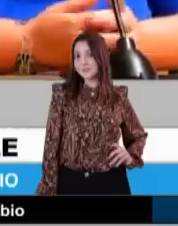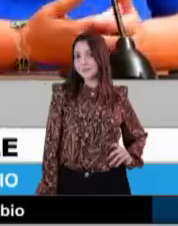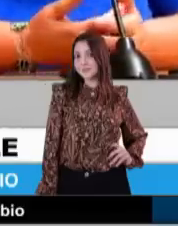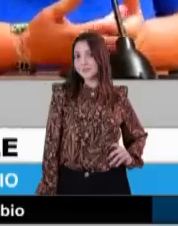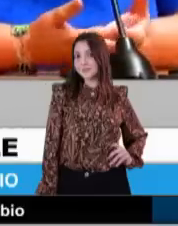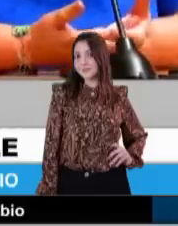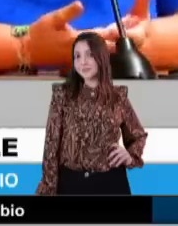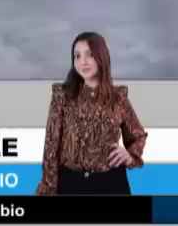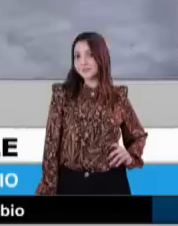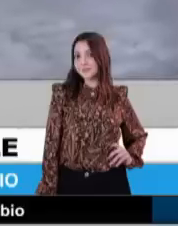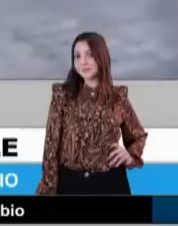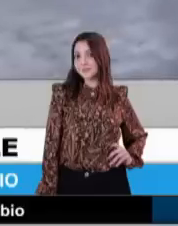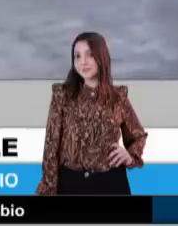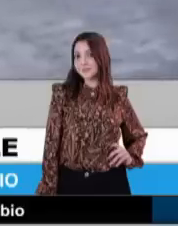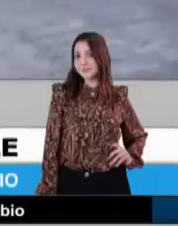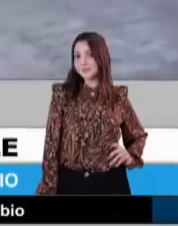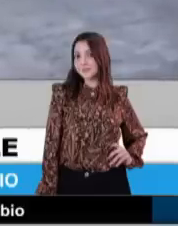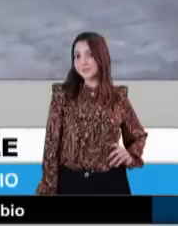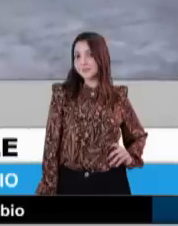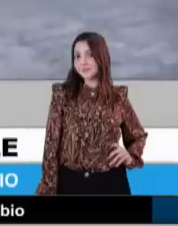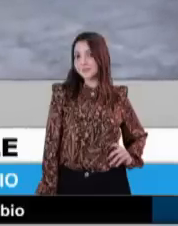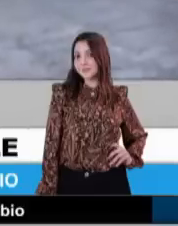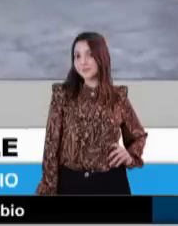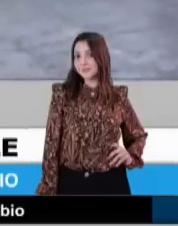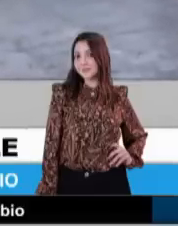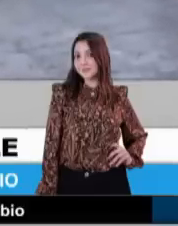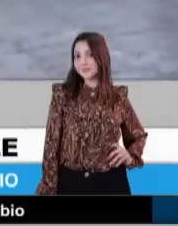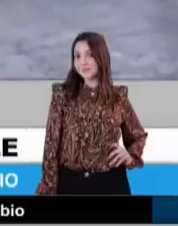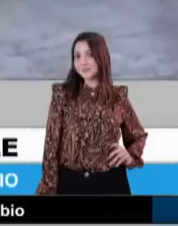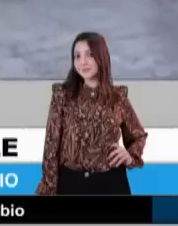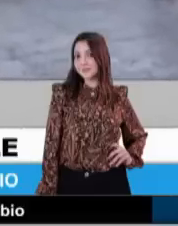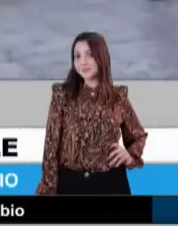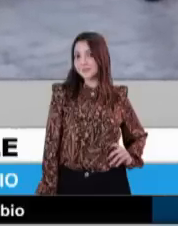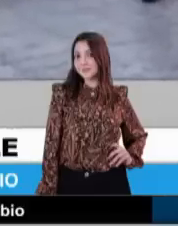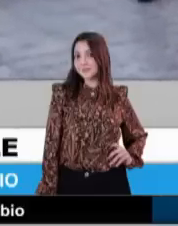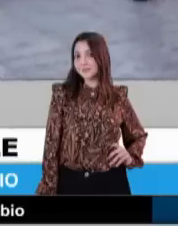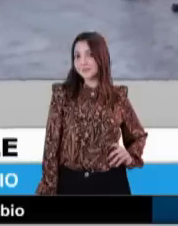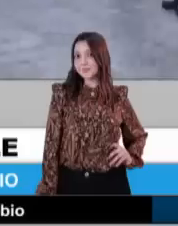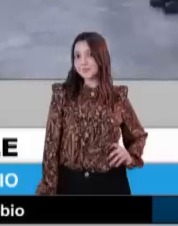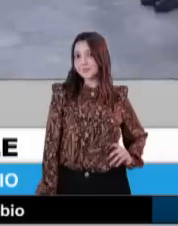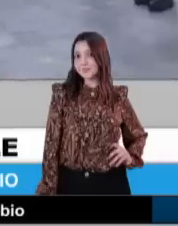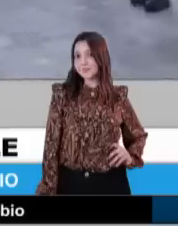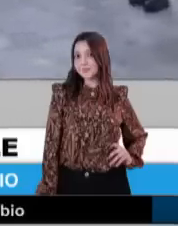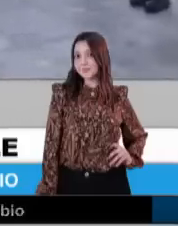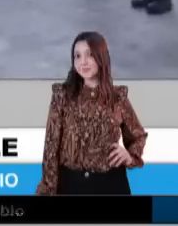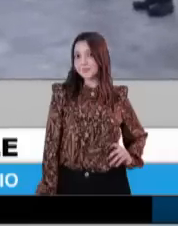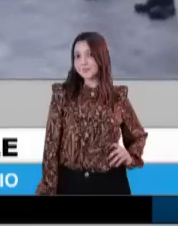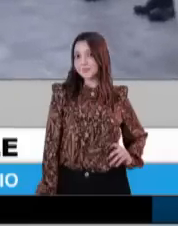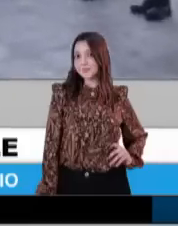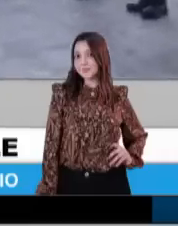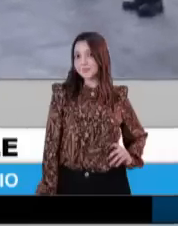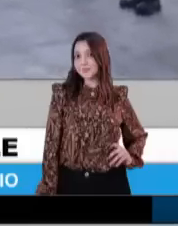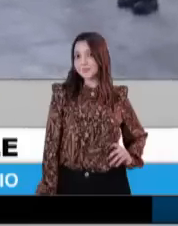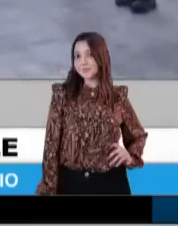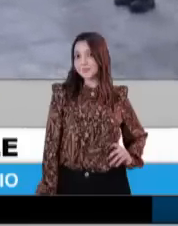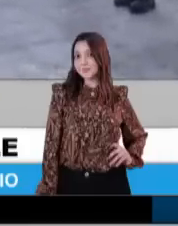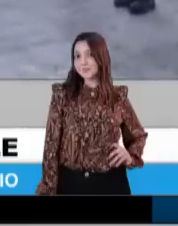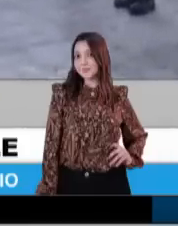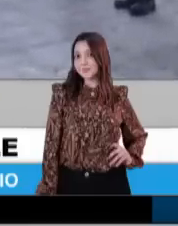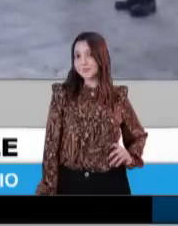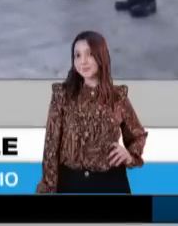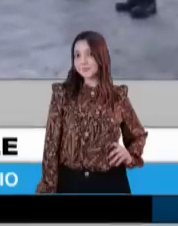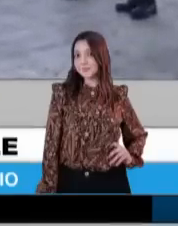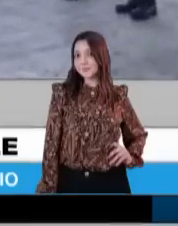septiembre. Otros se dicen, bueno, pero tantas coincidencias, el viaje del presidente, la parada militar, el Día de las Glorias